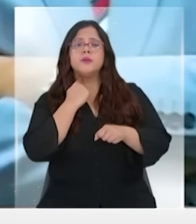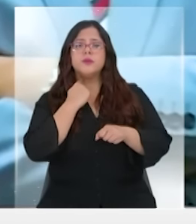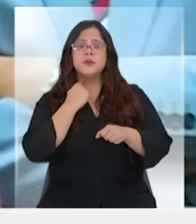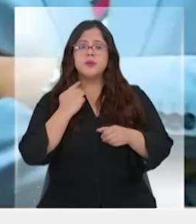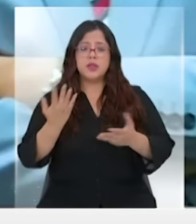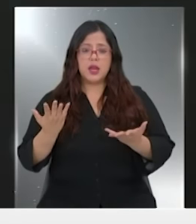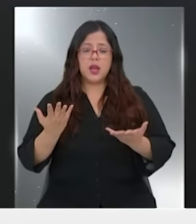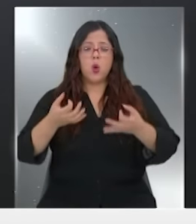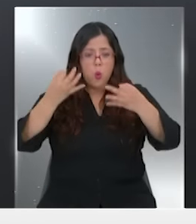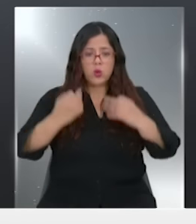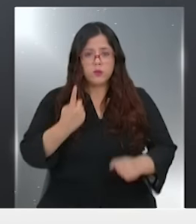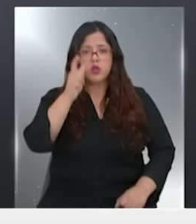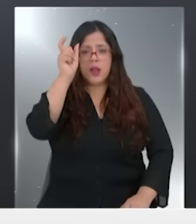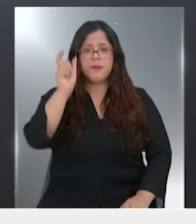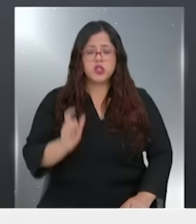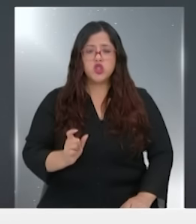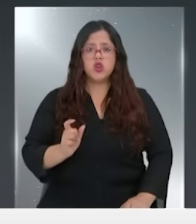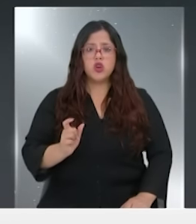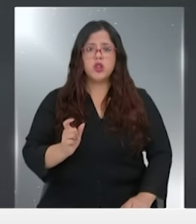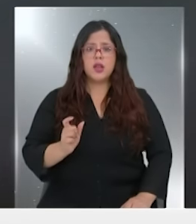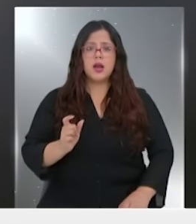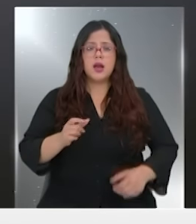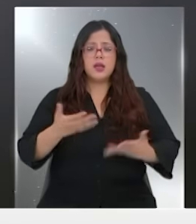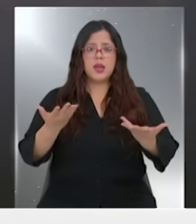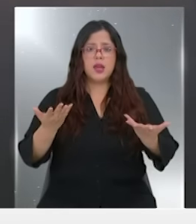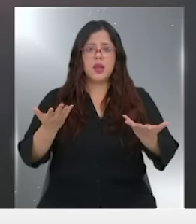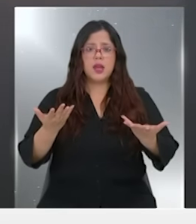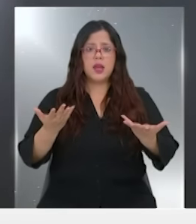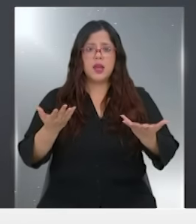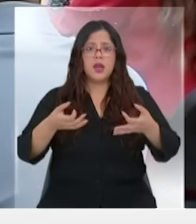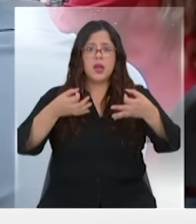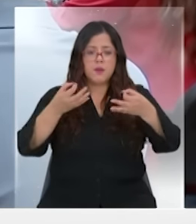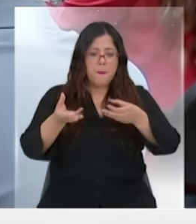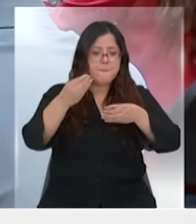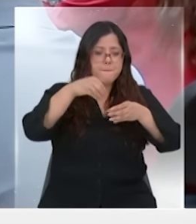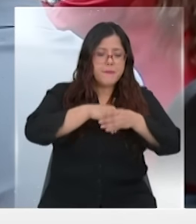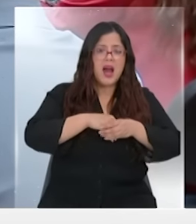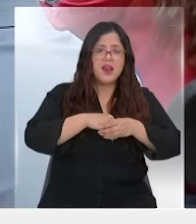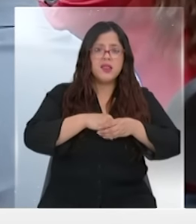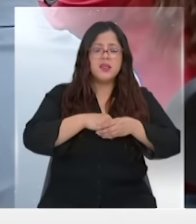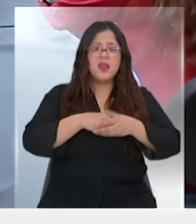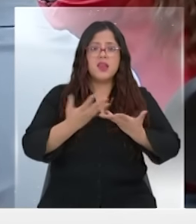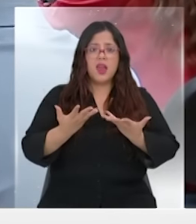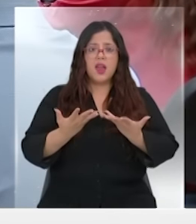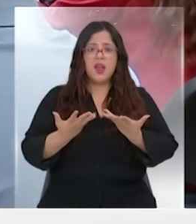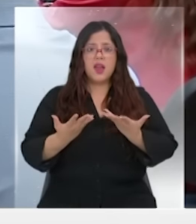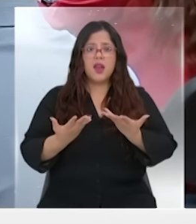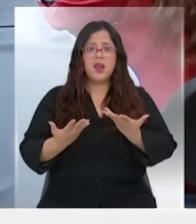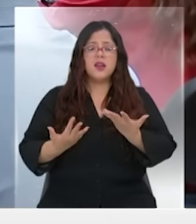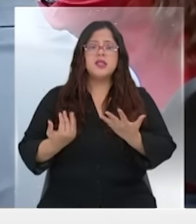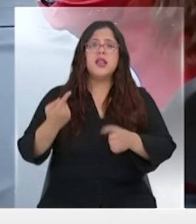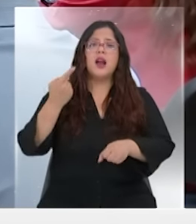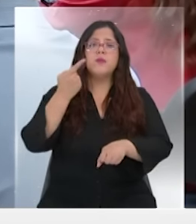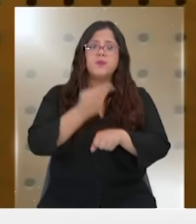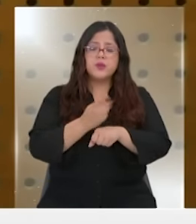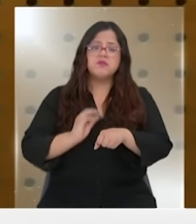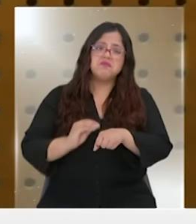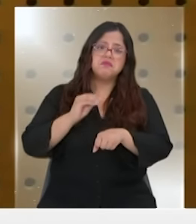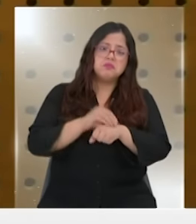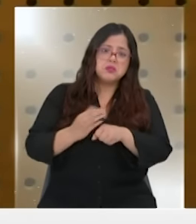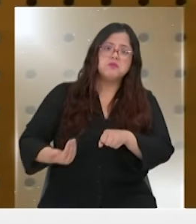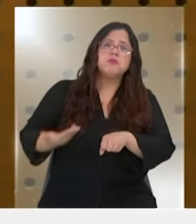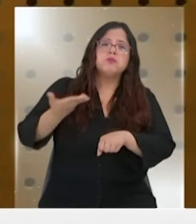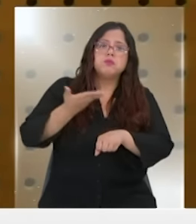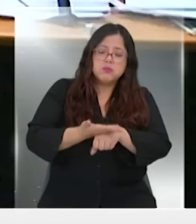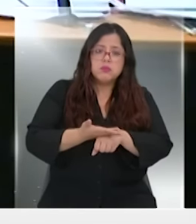fue una persona dentro del curso de estas diligencias ordenadas, pedidas, sugeridas, y no voy a usar